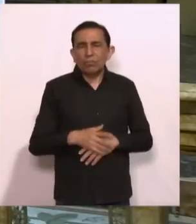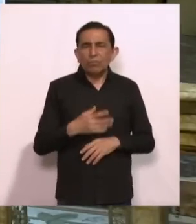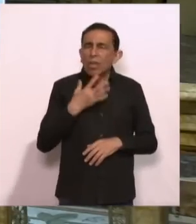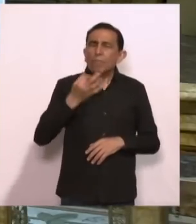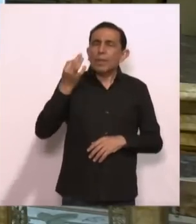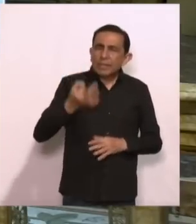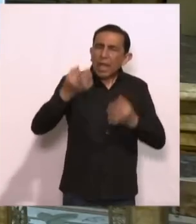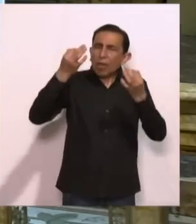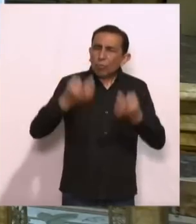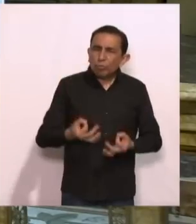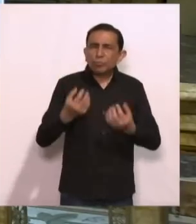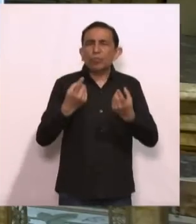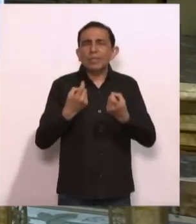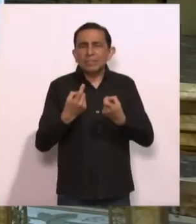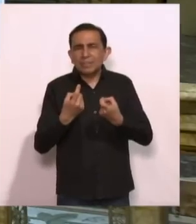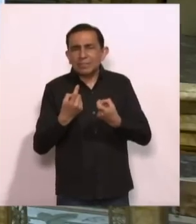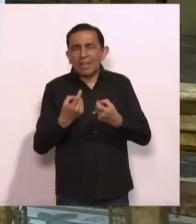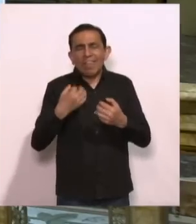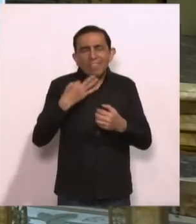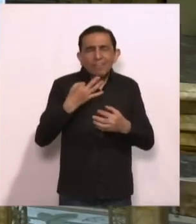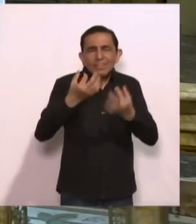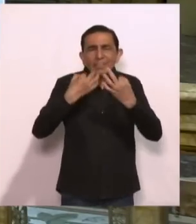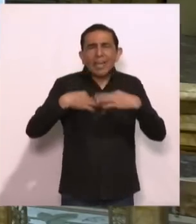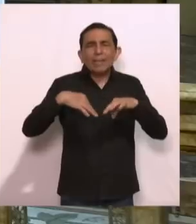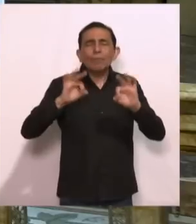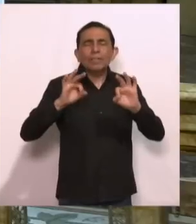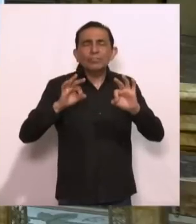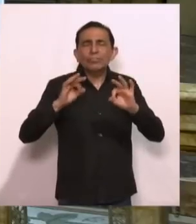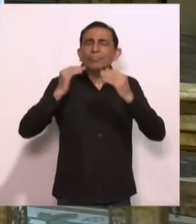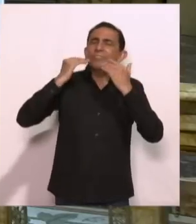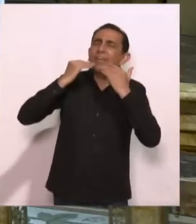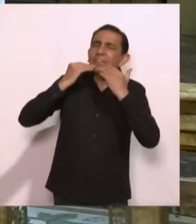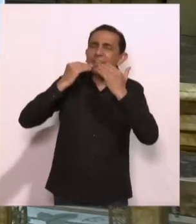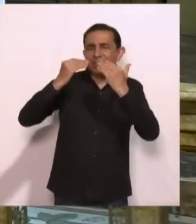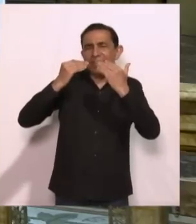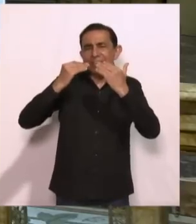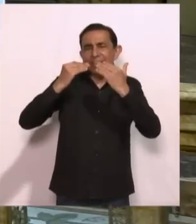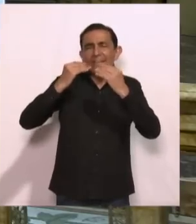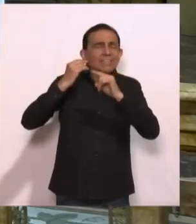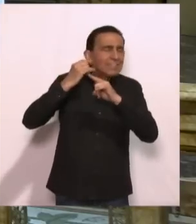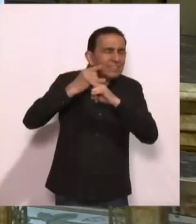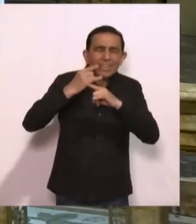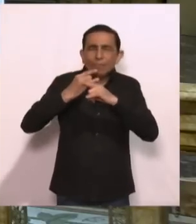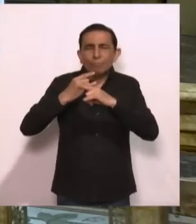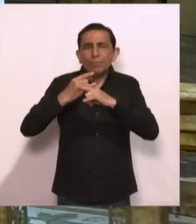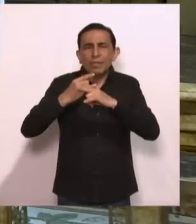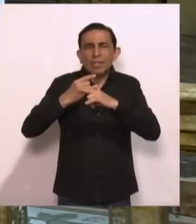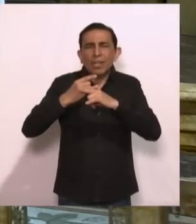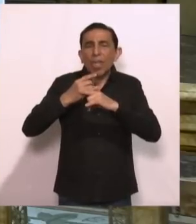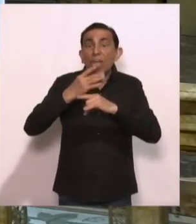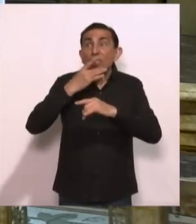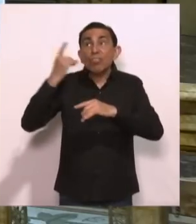Realmente es justo y necesario, es nuestro deber y salvación, darte gracias siempre, Dios de